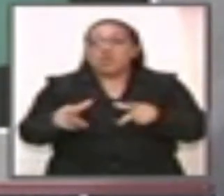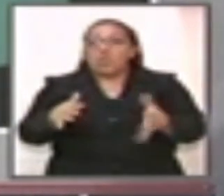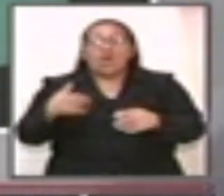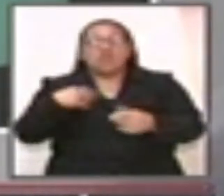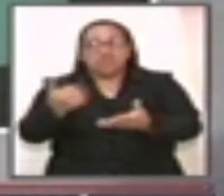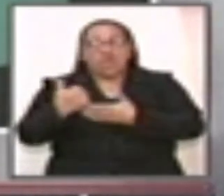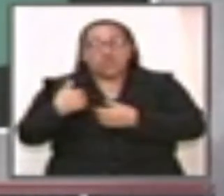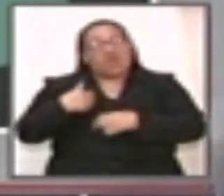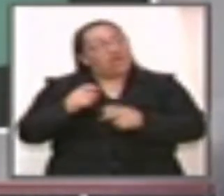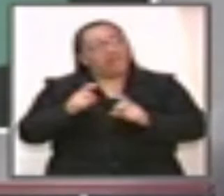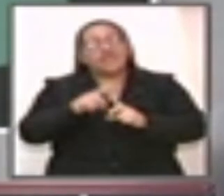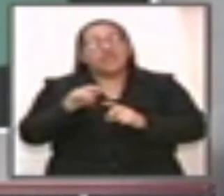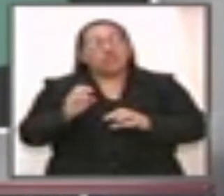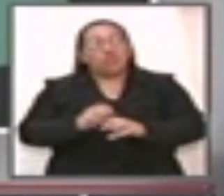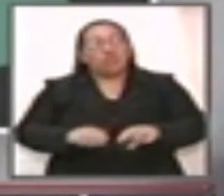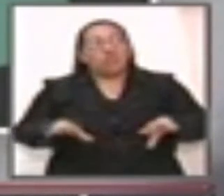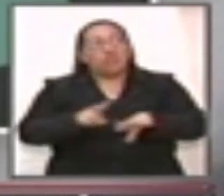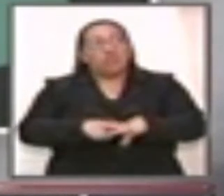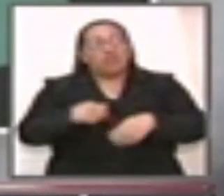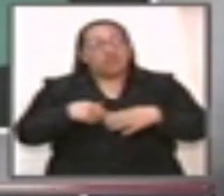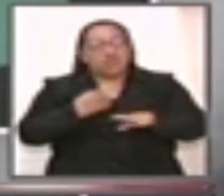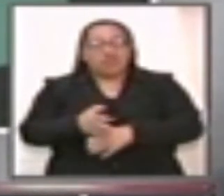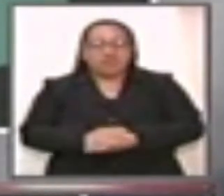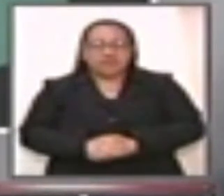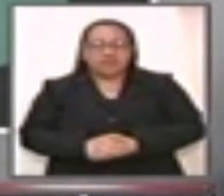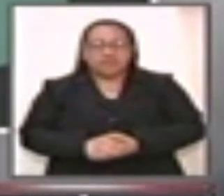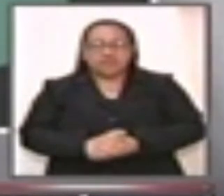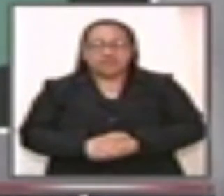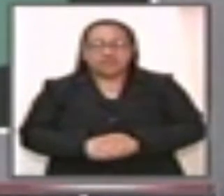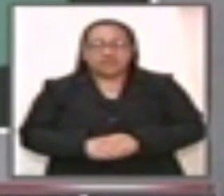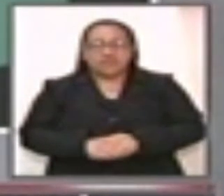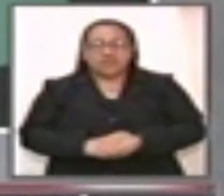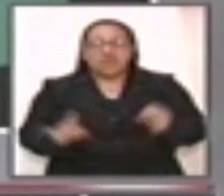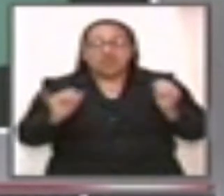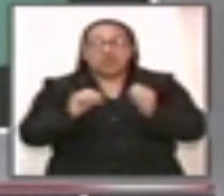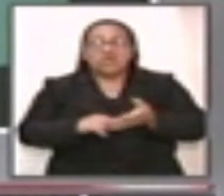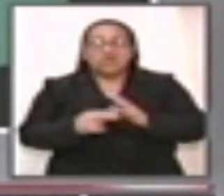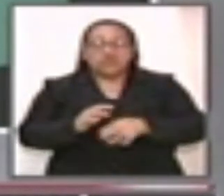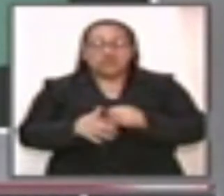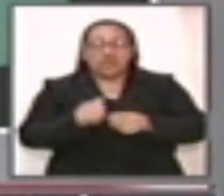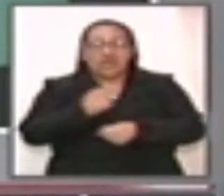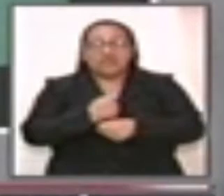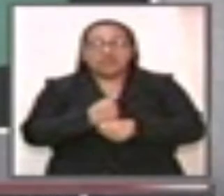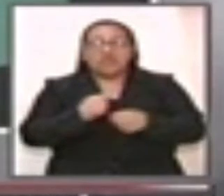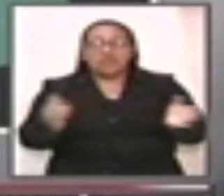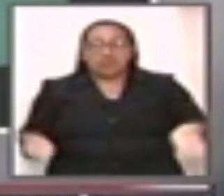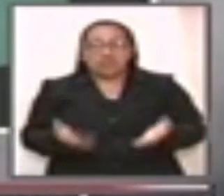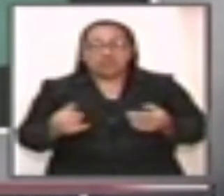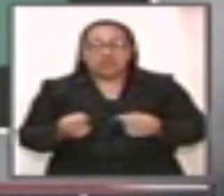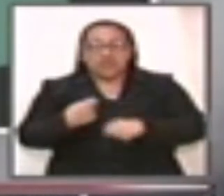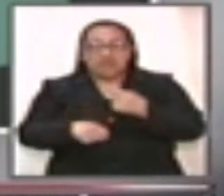puedan estar con títulos saneados para que nosotros podamos intervenir. Esta es una figura de lo que ha significado las actividades de promoción